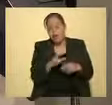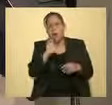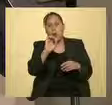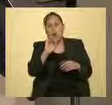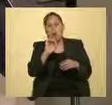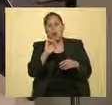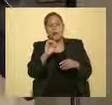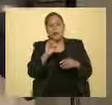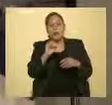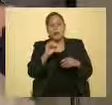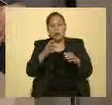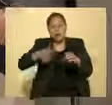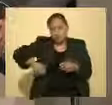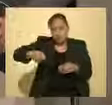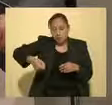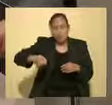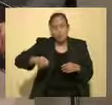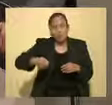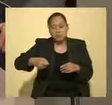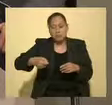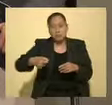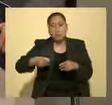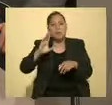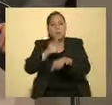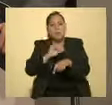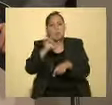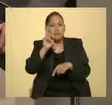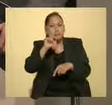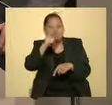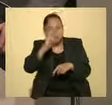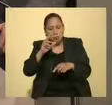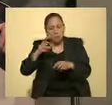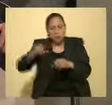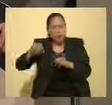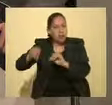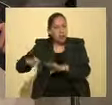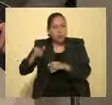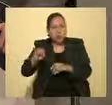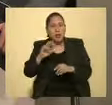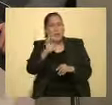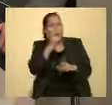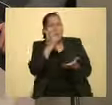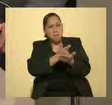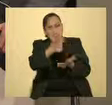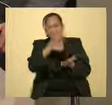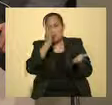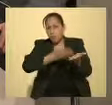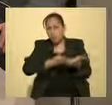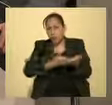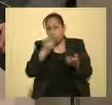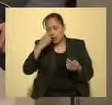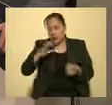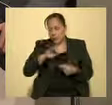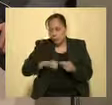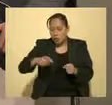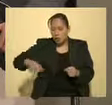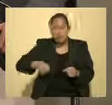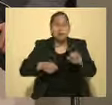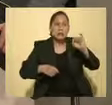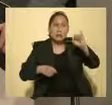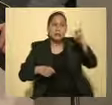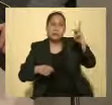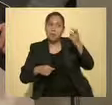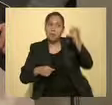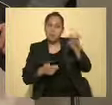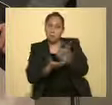la transportadora. Claro. Y en muchas ocasiones te cobran una cantidad excesiva, de verdad, porque hay unos que se pasan, porque lleves a tu mascota. Te dicen, sí, te la recibo, pero ¿qué